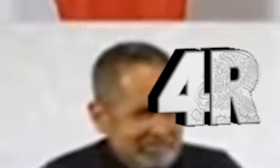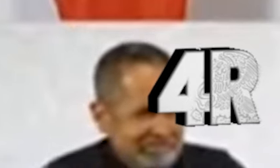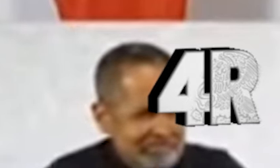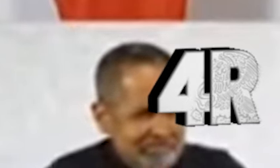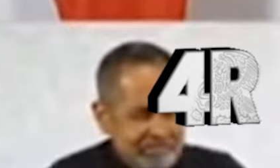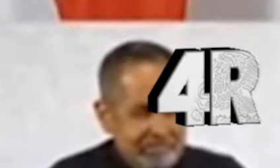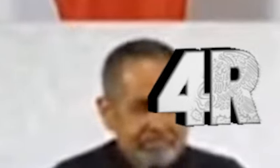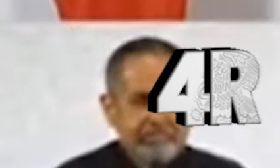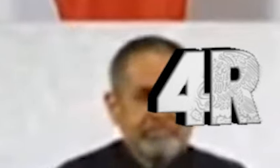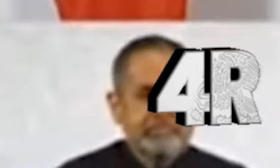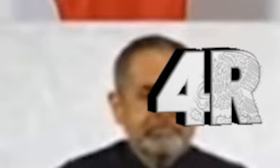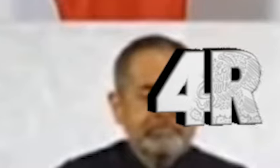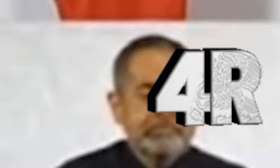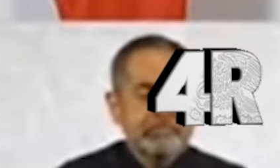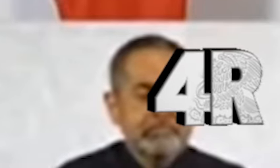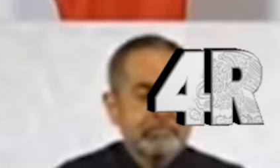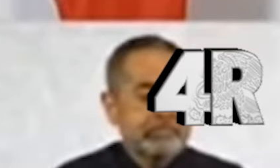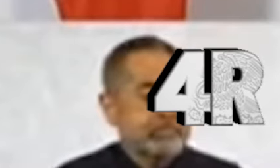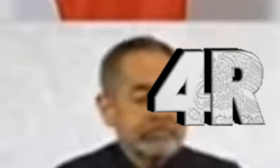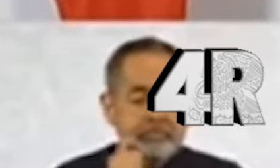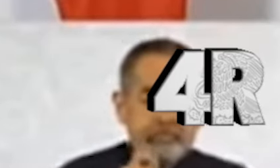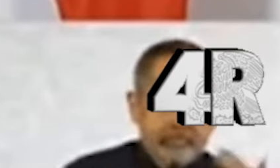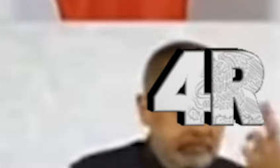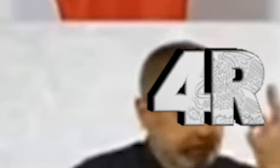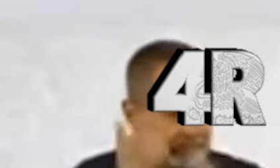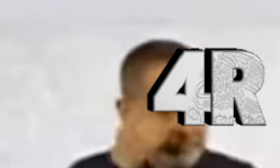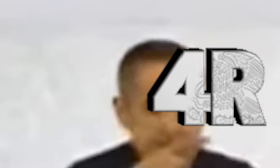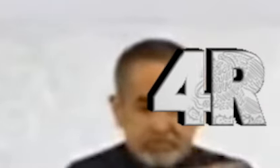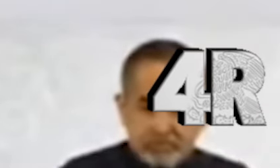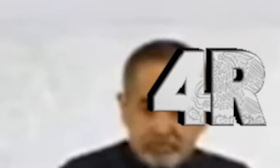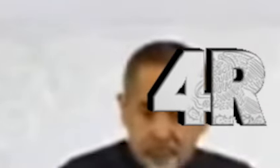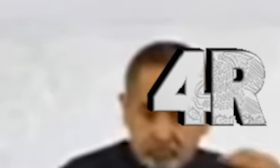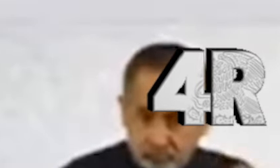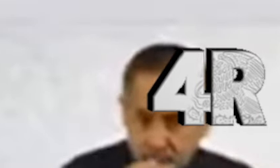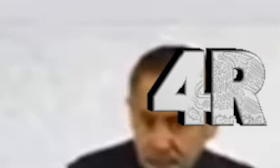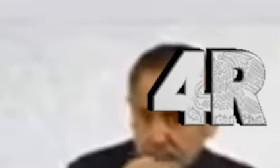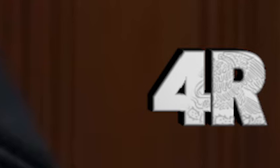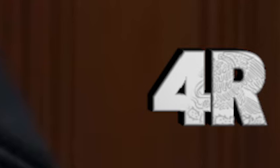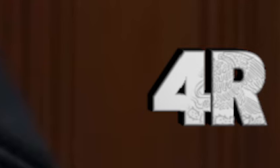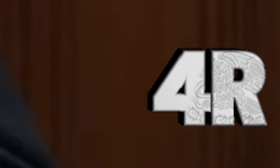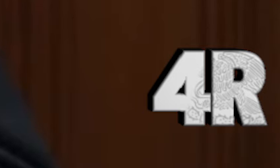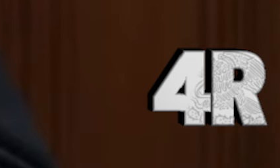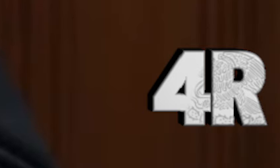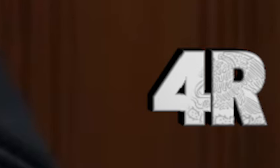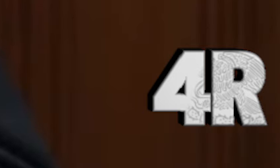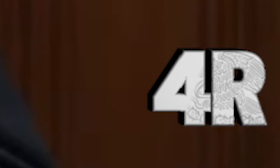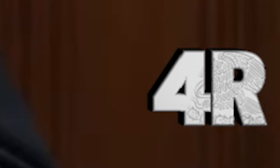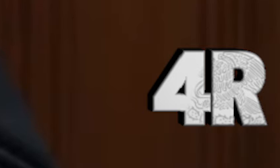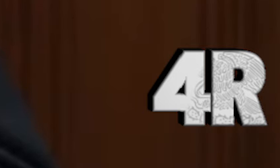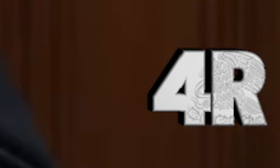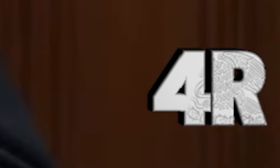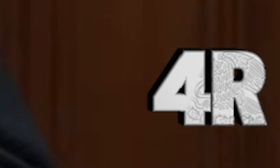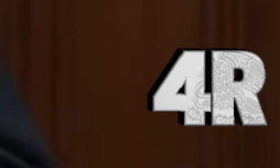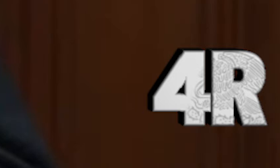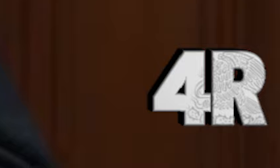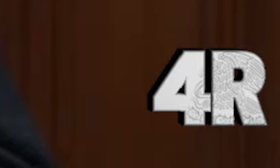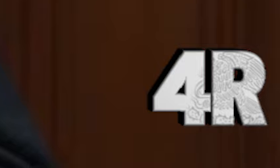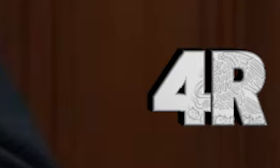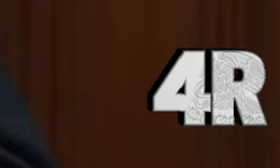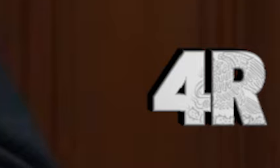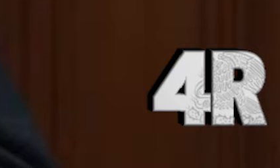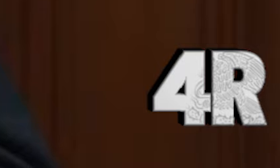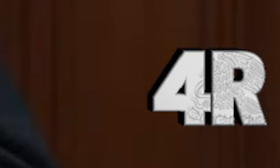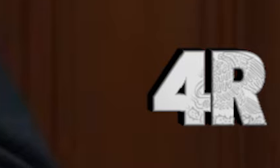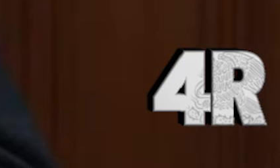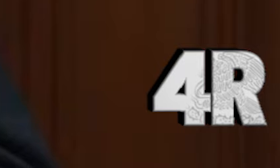Además este poder judicial señala que el poder legislativo llevó a cabo una reforma irregular ya que rebasó sus competencias